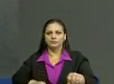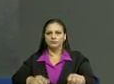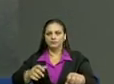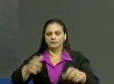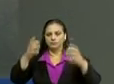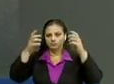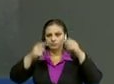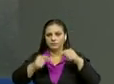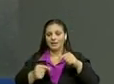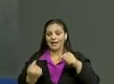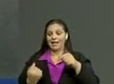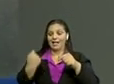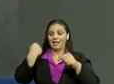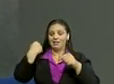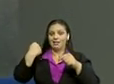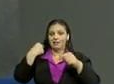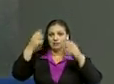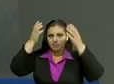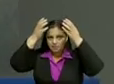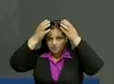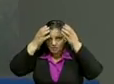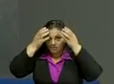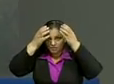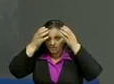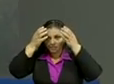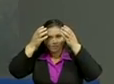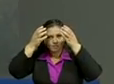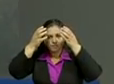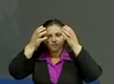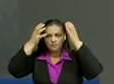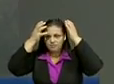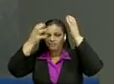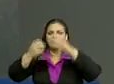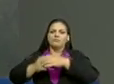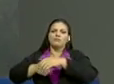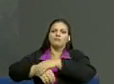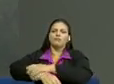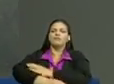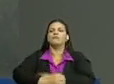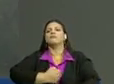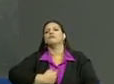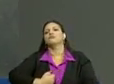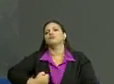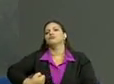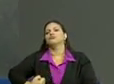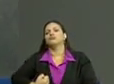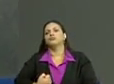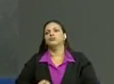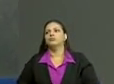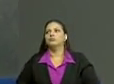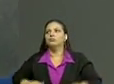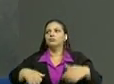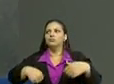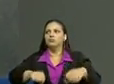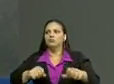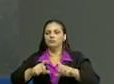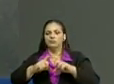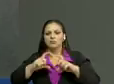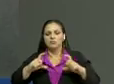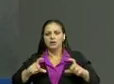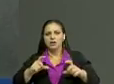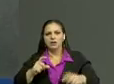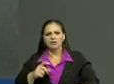acá. Y parece que solamente la tiene, pero la tiene como cartera, ¿sí la ves? Sí. Sí. La placa no se ve. Y el lugar